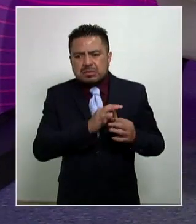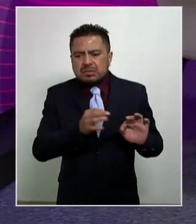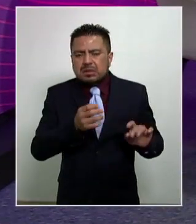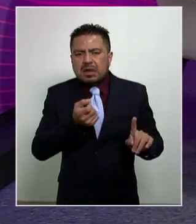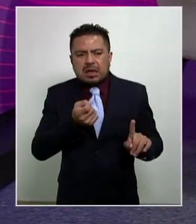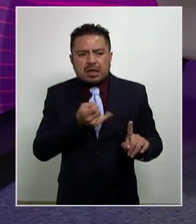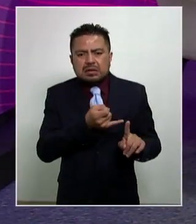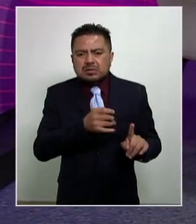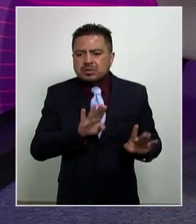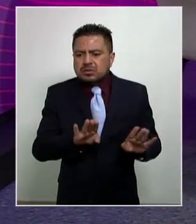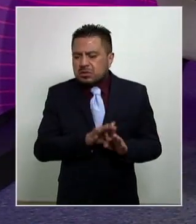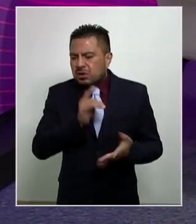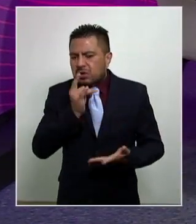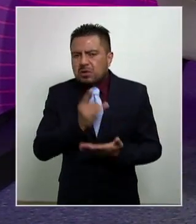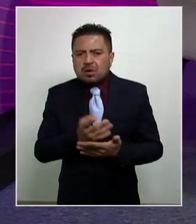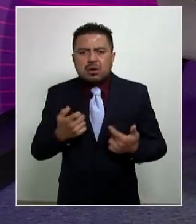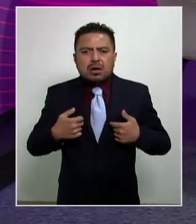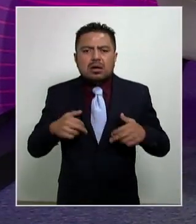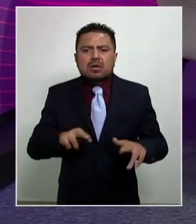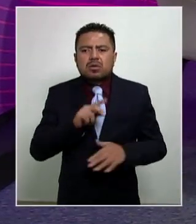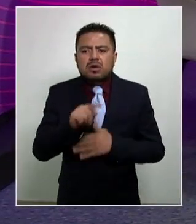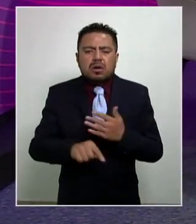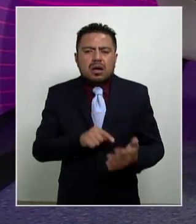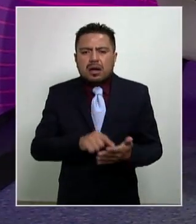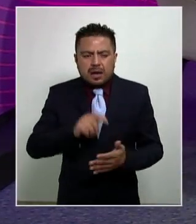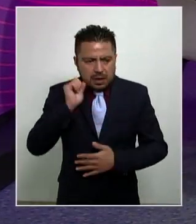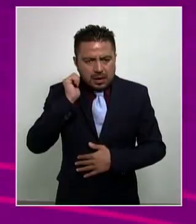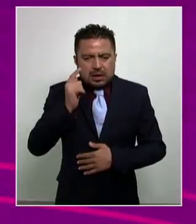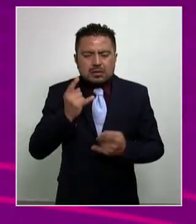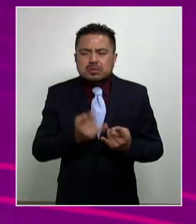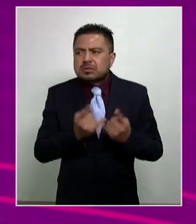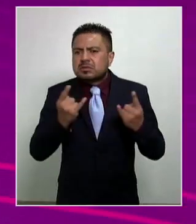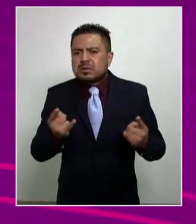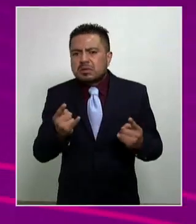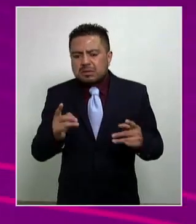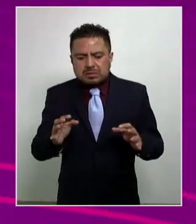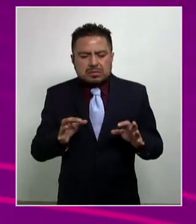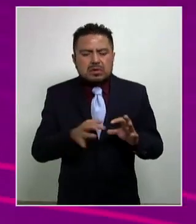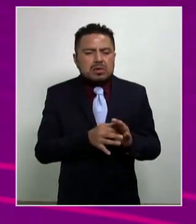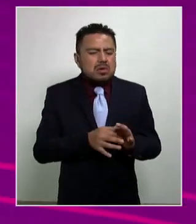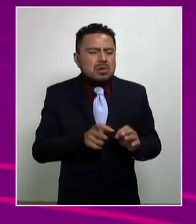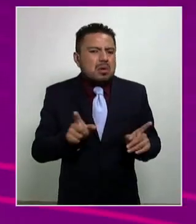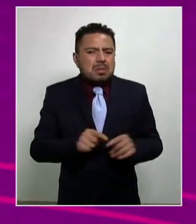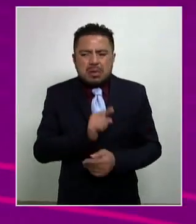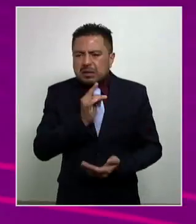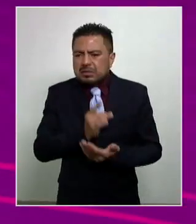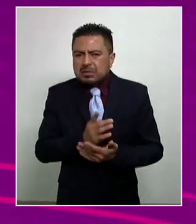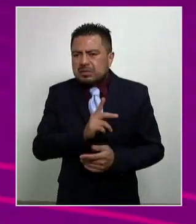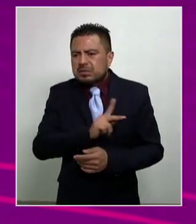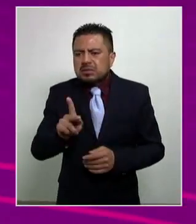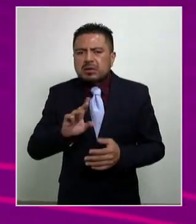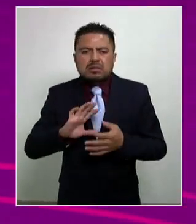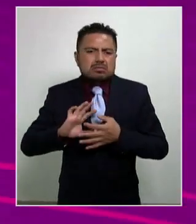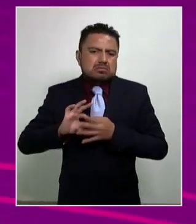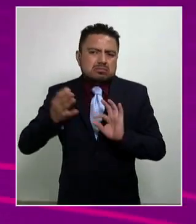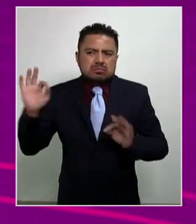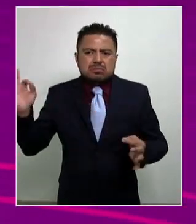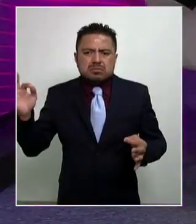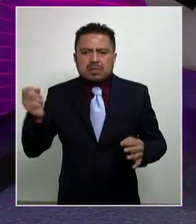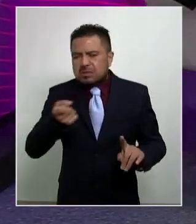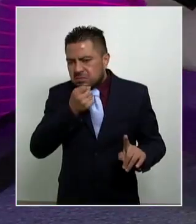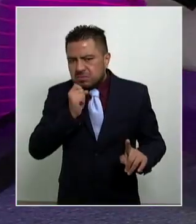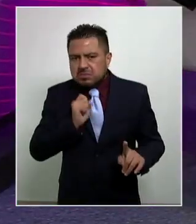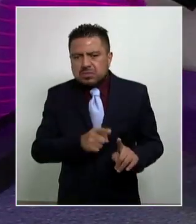si representas algo, un lugar en la historia, es solamente un lugar vinculado con la esclavitud. Pero al mismo